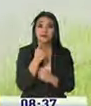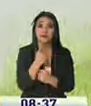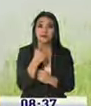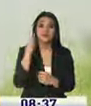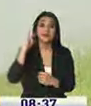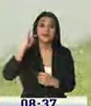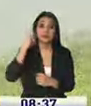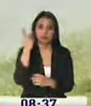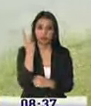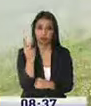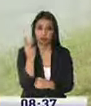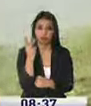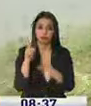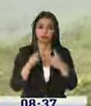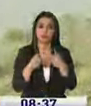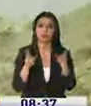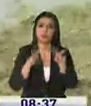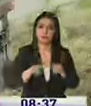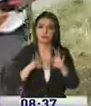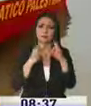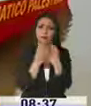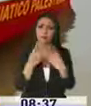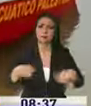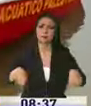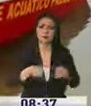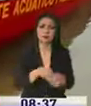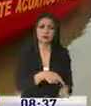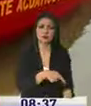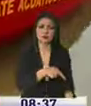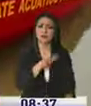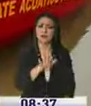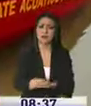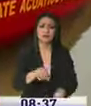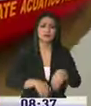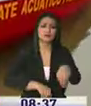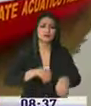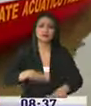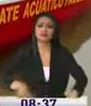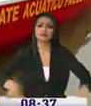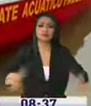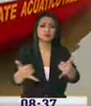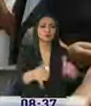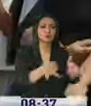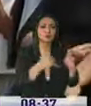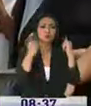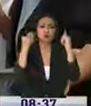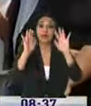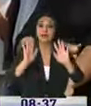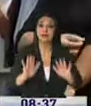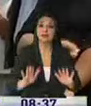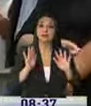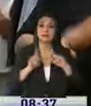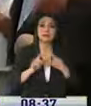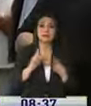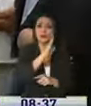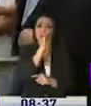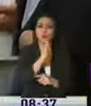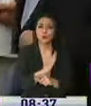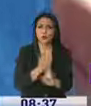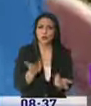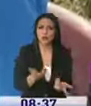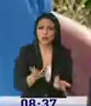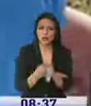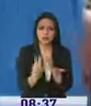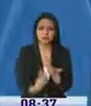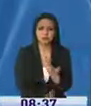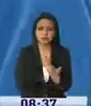menores, así como otras familias del sector, acostumbraban a venir a este sitio para distraerse. Pero jamás nadie imaginó